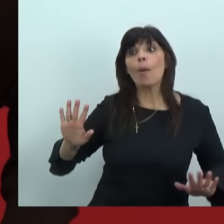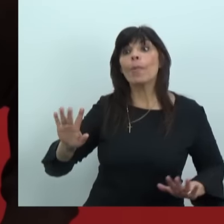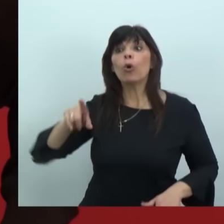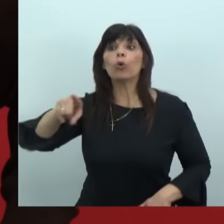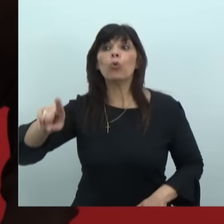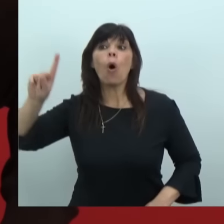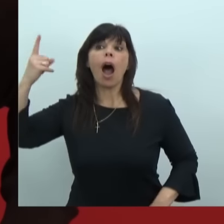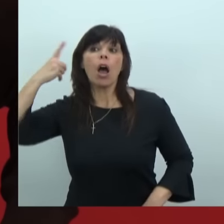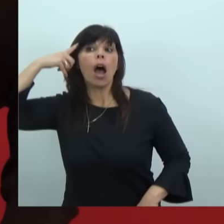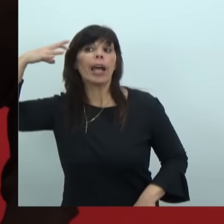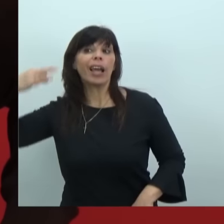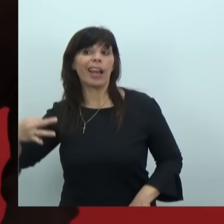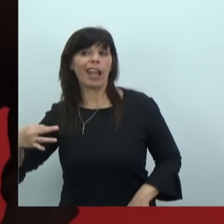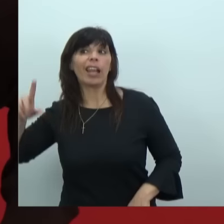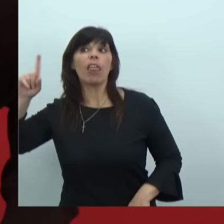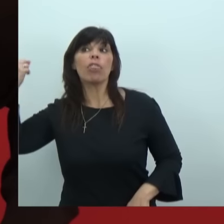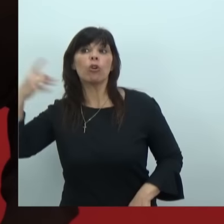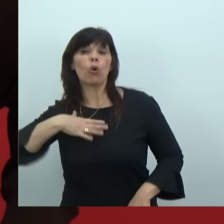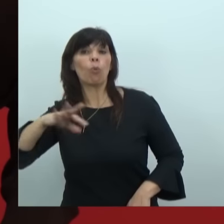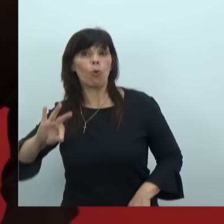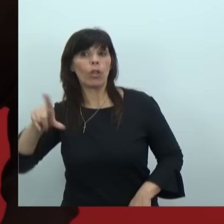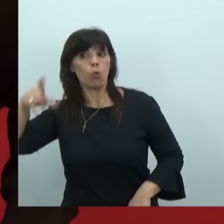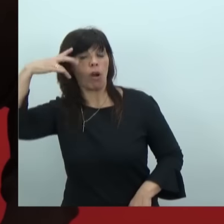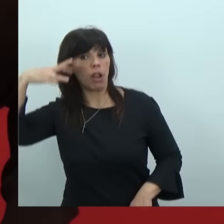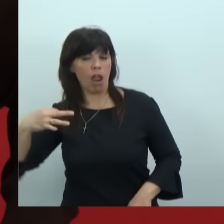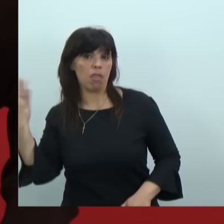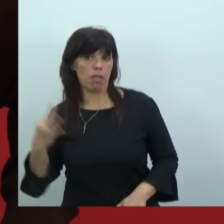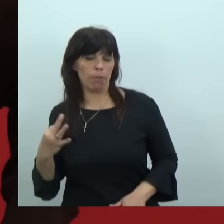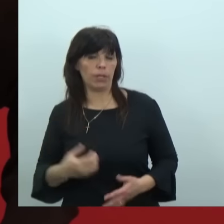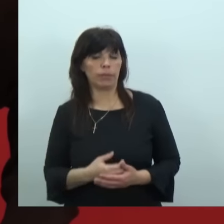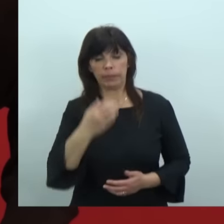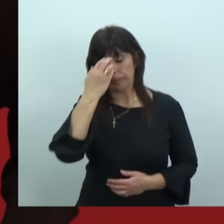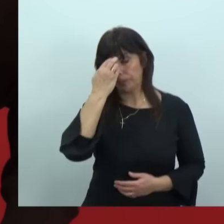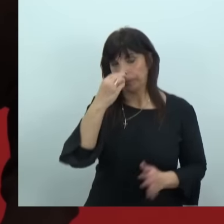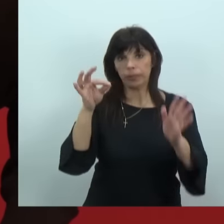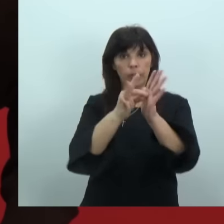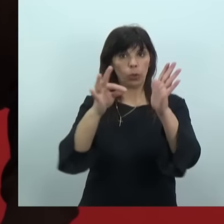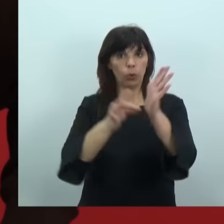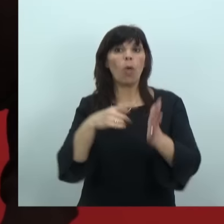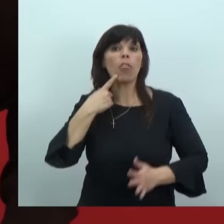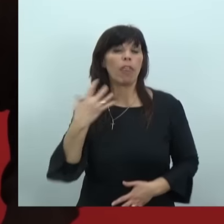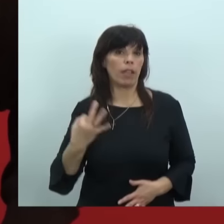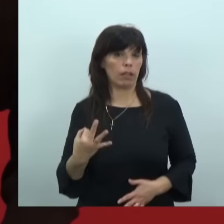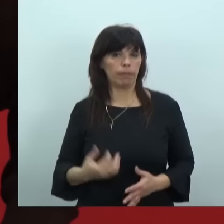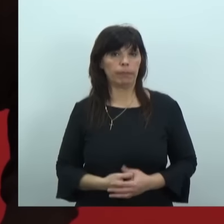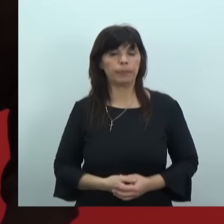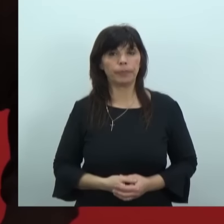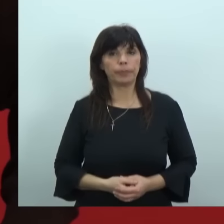Deuteronomio, capítulo 31, versículo 6, dice semejante cosa. Dice,